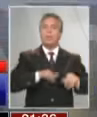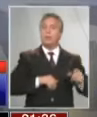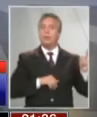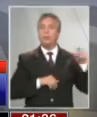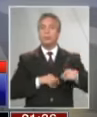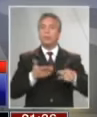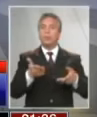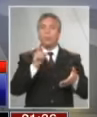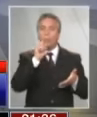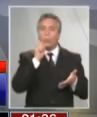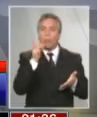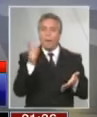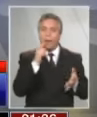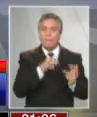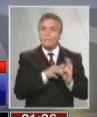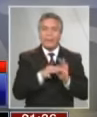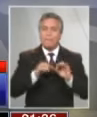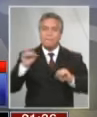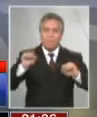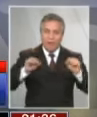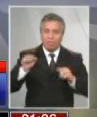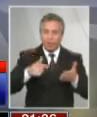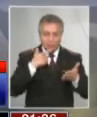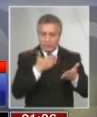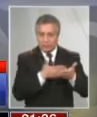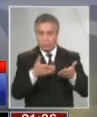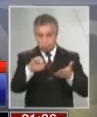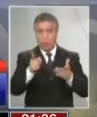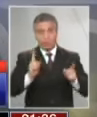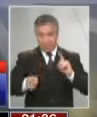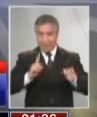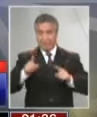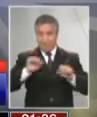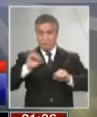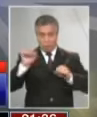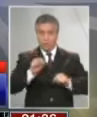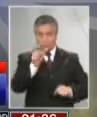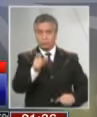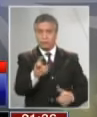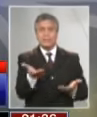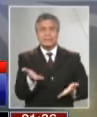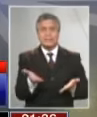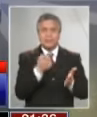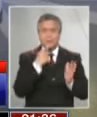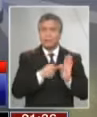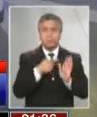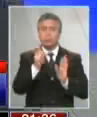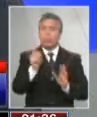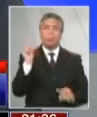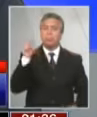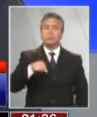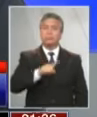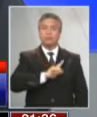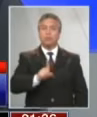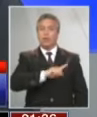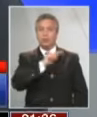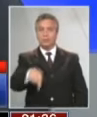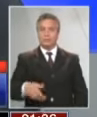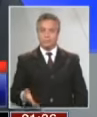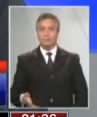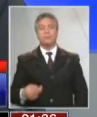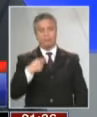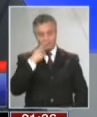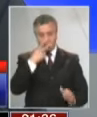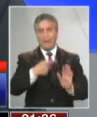está dando? El mensaje político, el efecto político, usted es un dirigente político, ¿cuál es el mensaje político que se está dando si es que no regresa? Yo creo que estamos dando